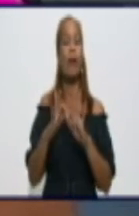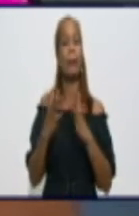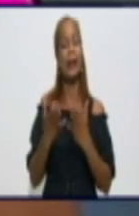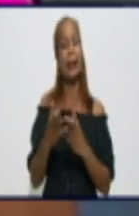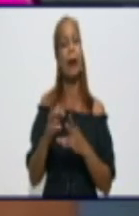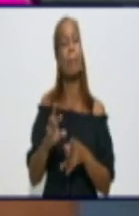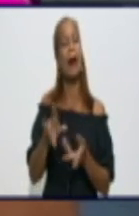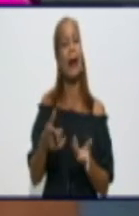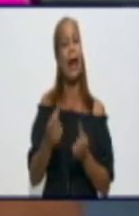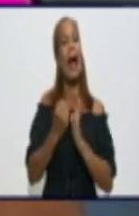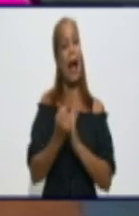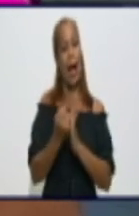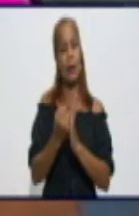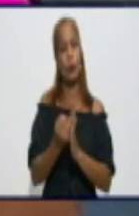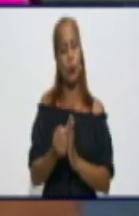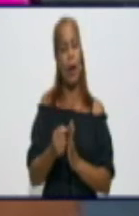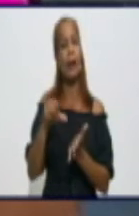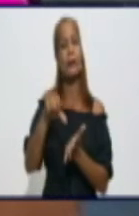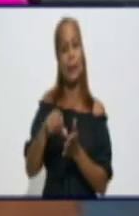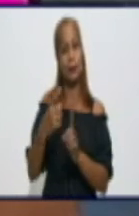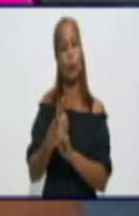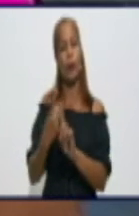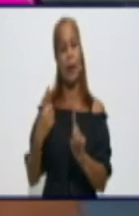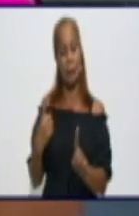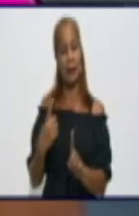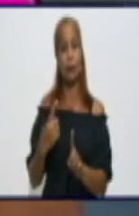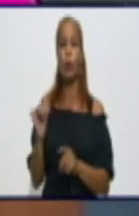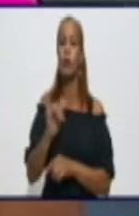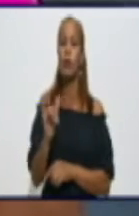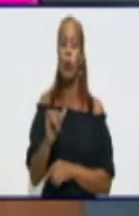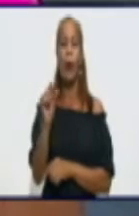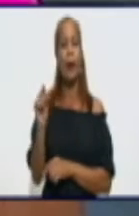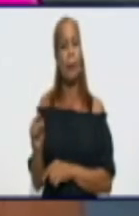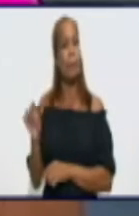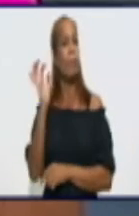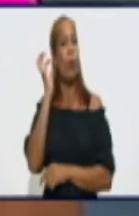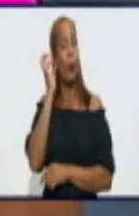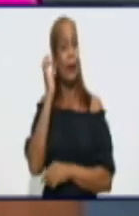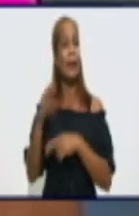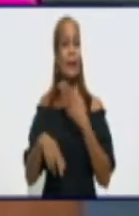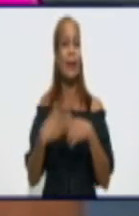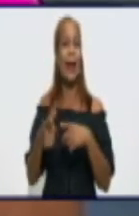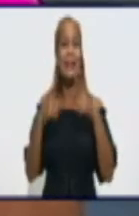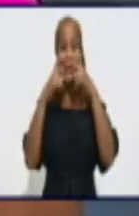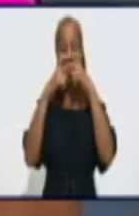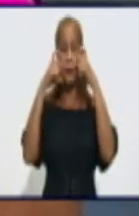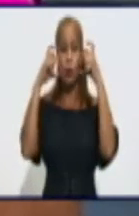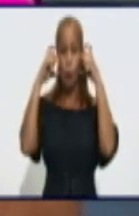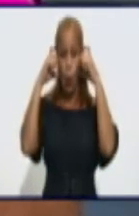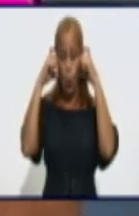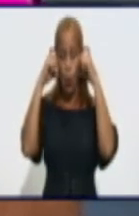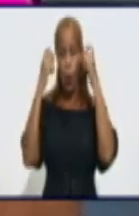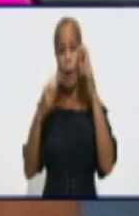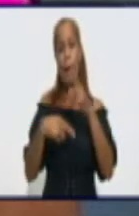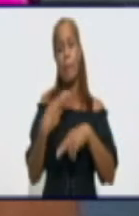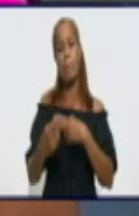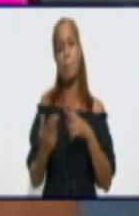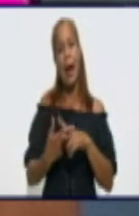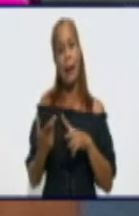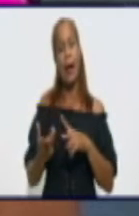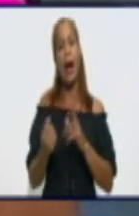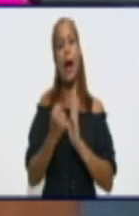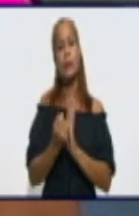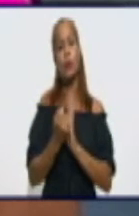compañeras que siguen confeccionando nasobuco para poder apoyar los hospitales, los hogares de ancianos, los